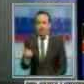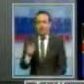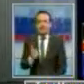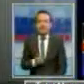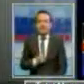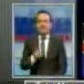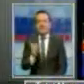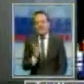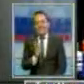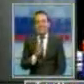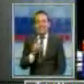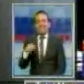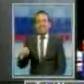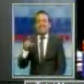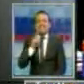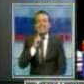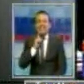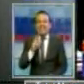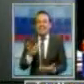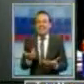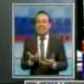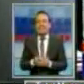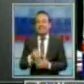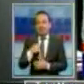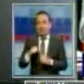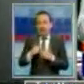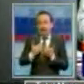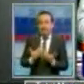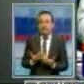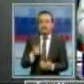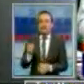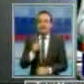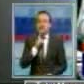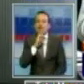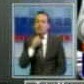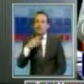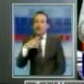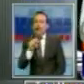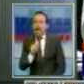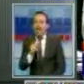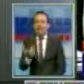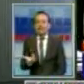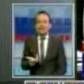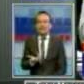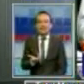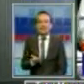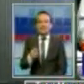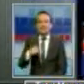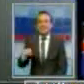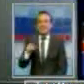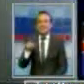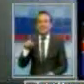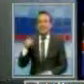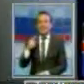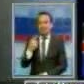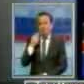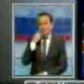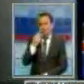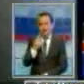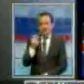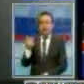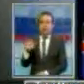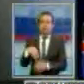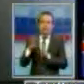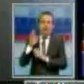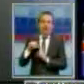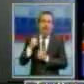decir? No sé si le va a gustar, sobre todo a Carolina Toa, pero la Carola representa menos que yo, ese es el punto. Oye,